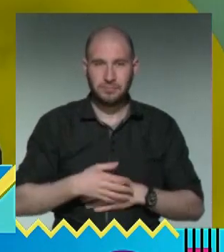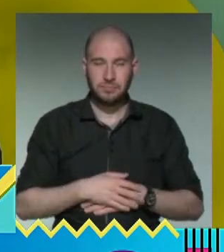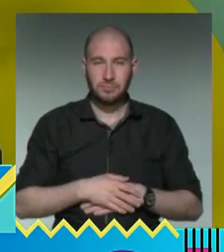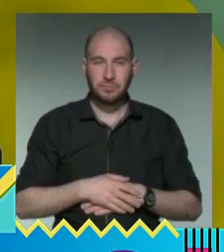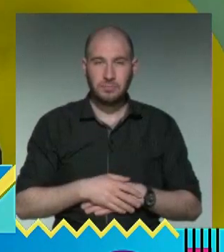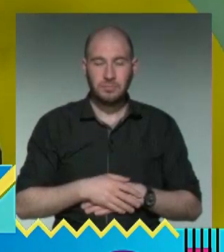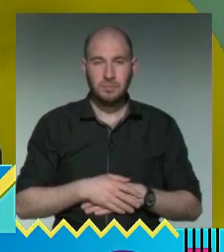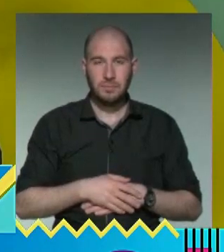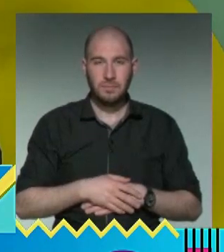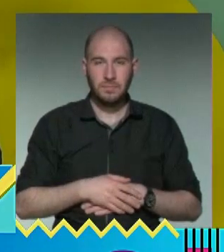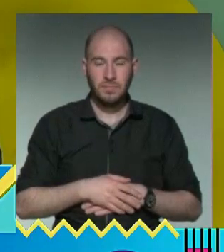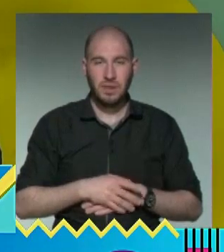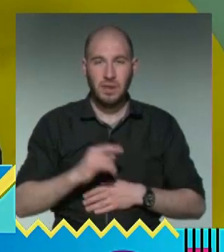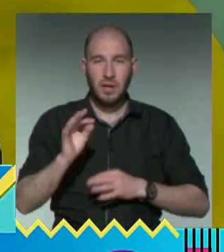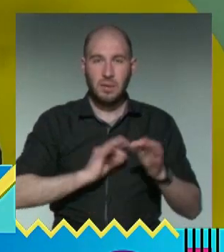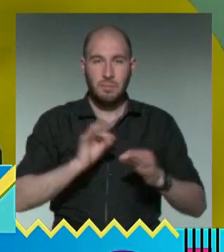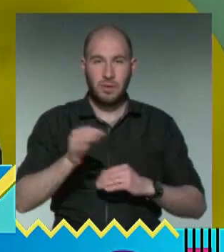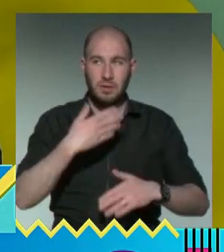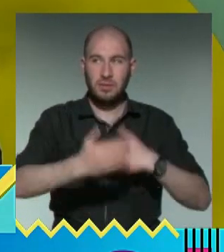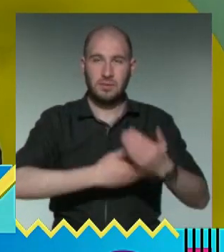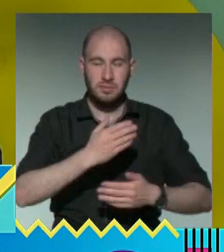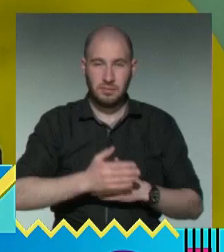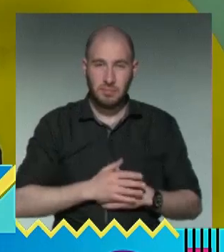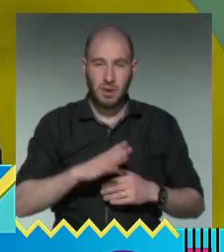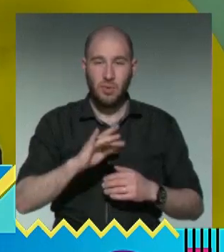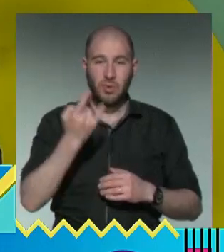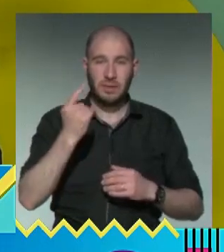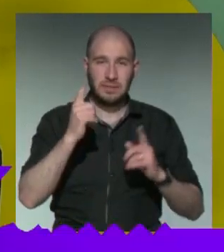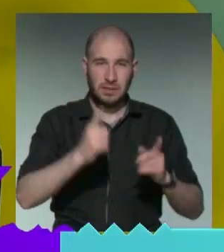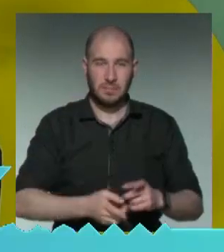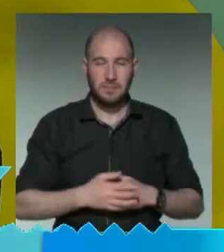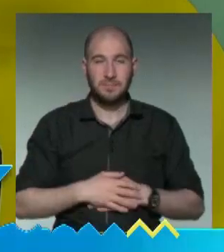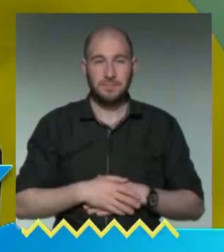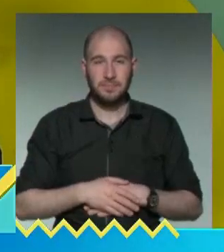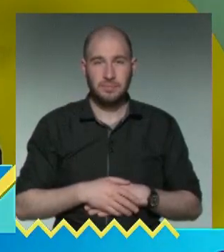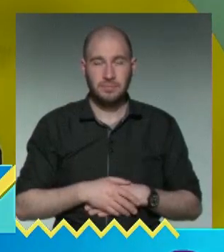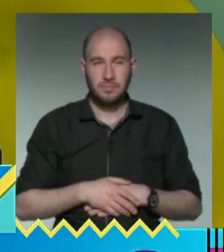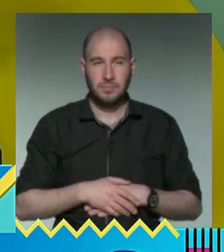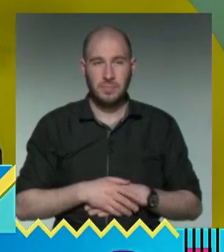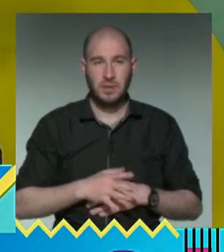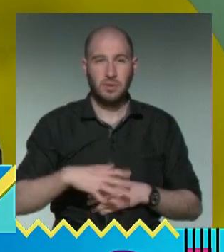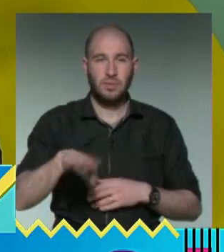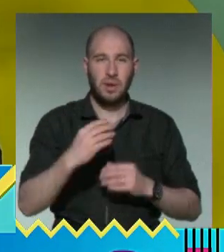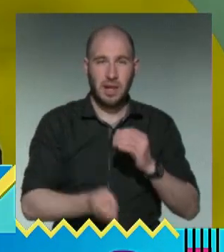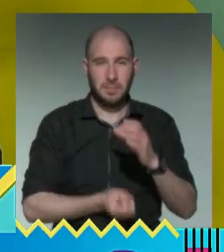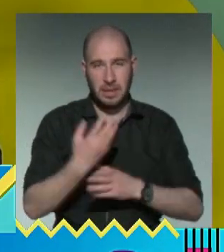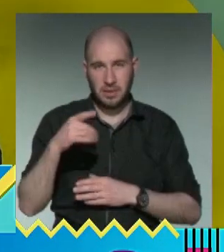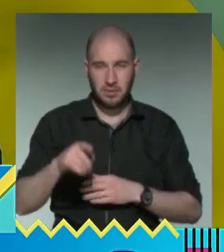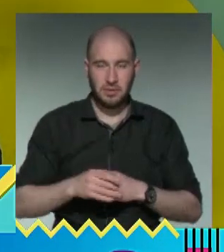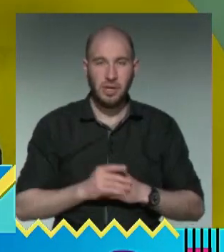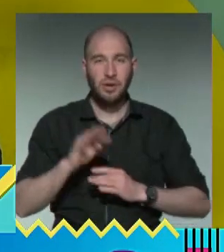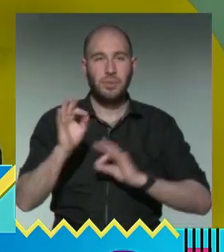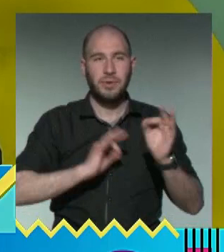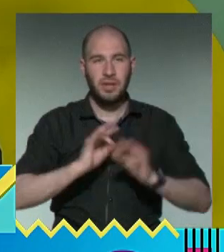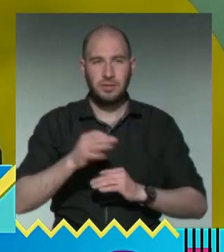bueno, un proyecto que llevamos adelante en la universidad también y en el área de emprendedorismo fue un